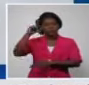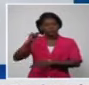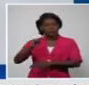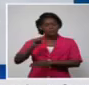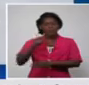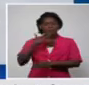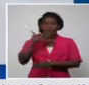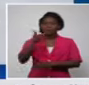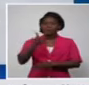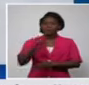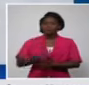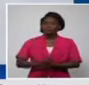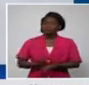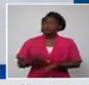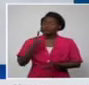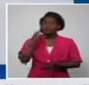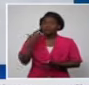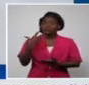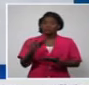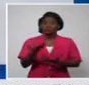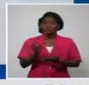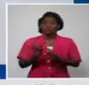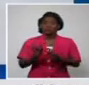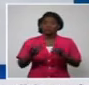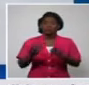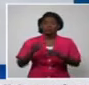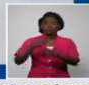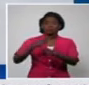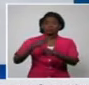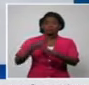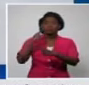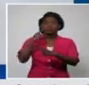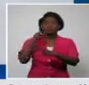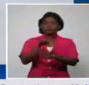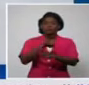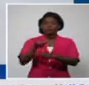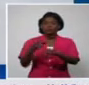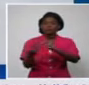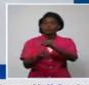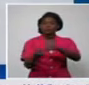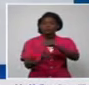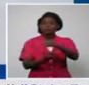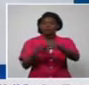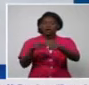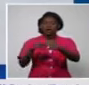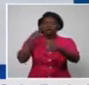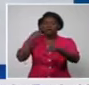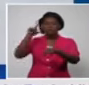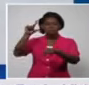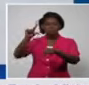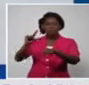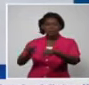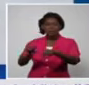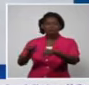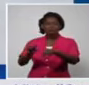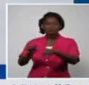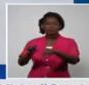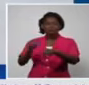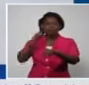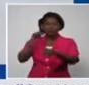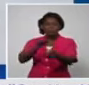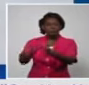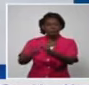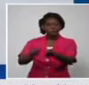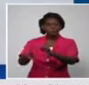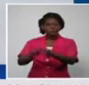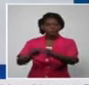eso es importante. Es un territorio que ha mantenido una transmisión y ya se empiezan a ver algunos resultados de las